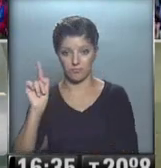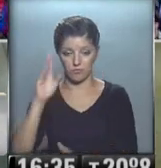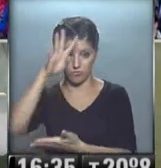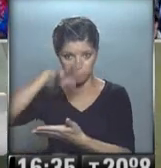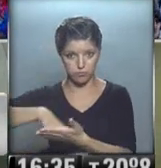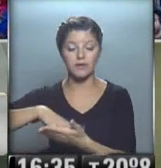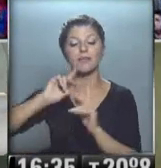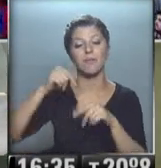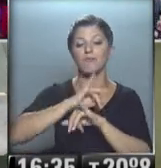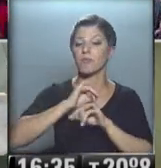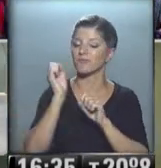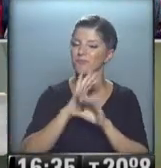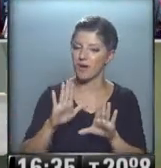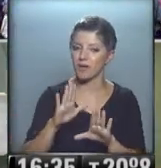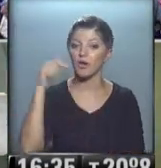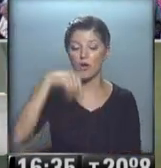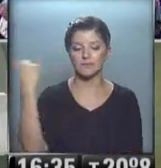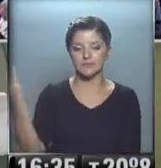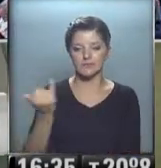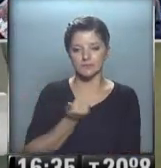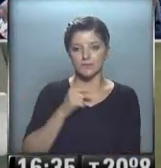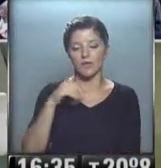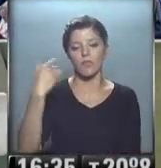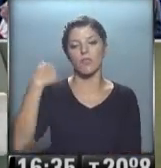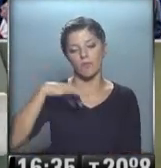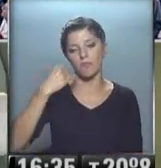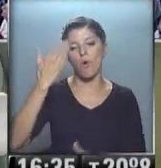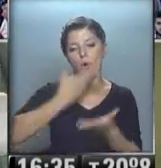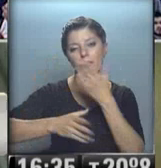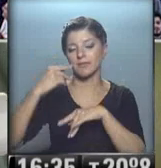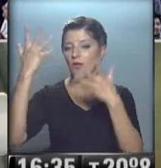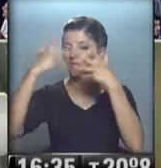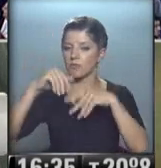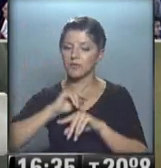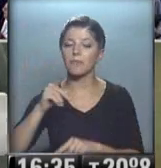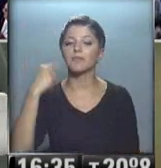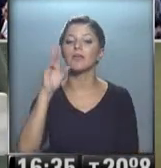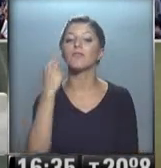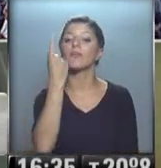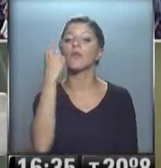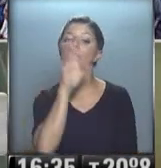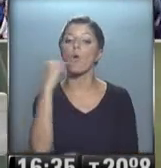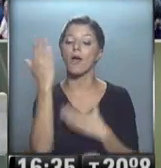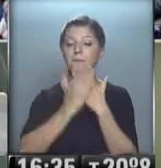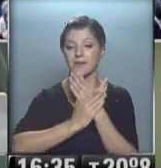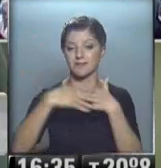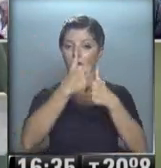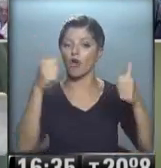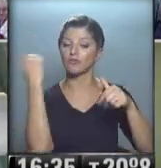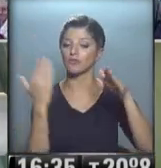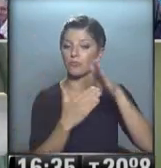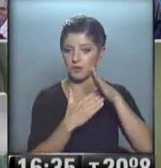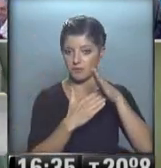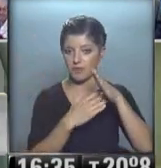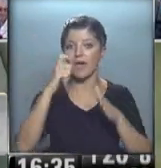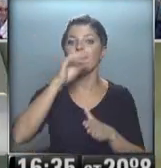La lamentable noticia que nos sorprendió a todos y que la hemos tenido que compartir en vivo de la muerte de la ministra de la Corte Suprema,